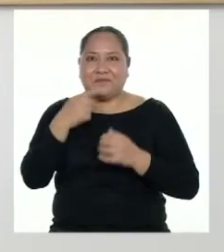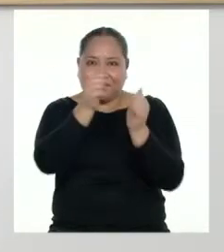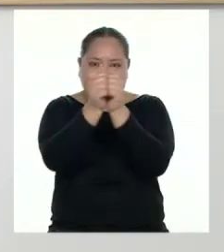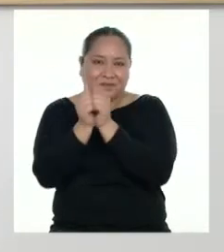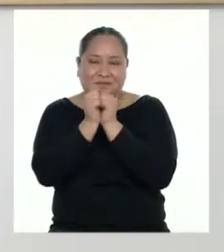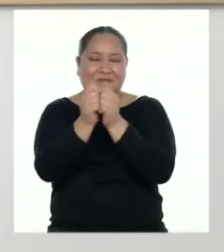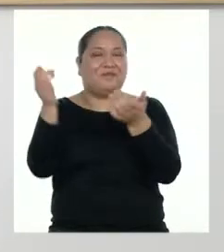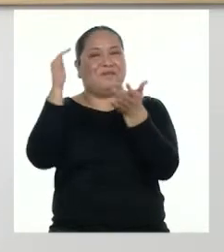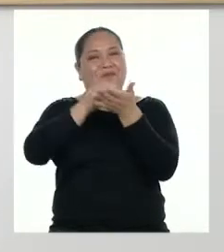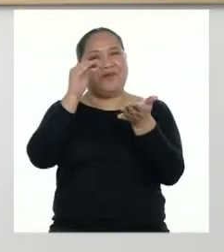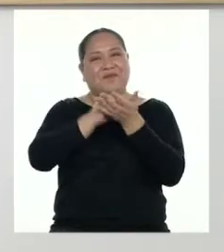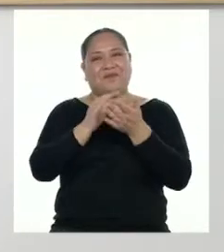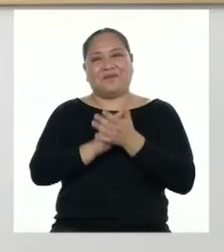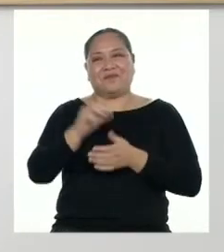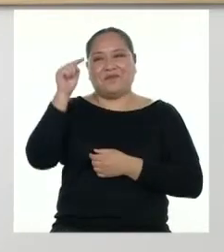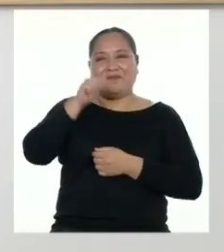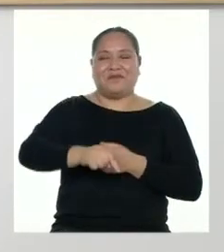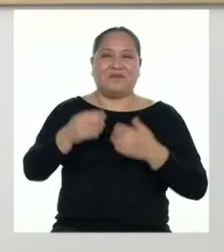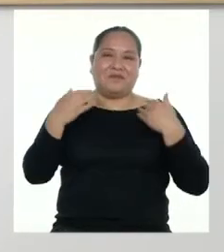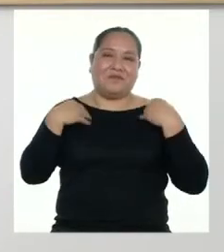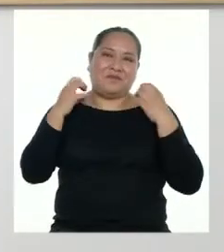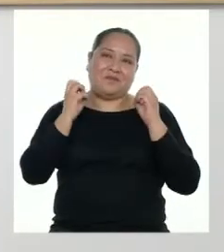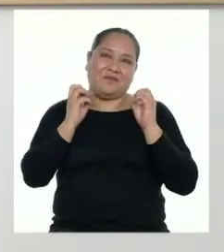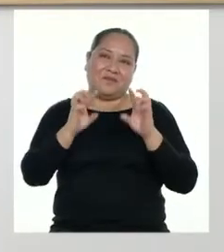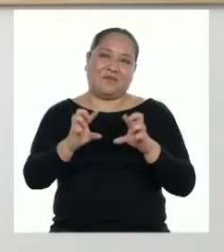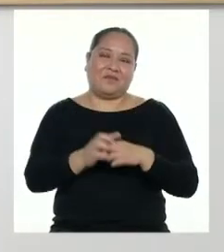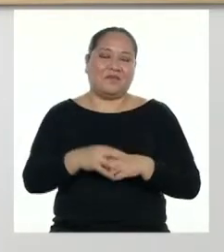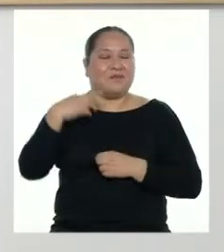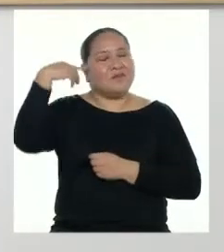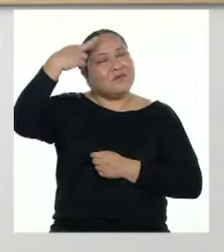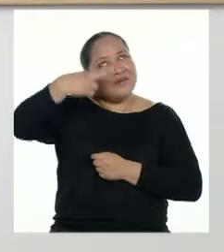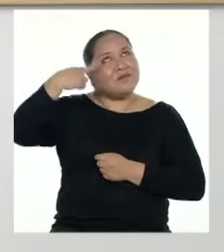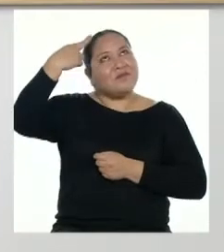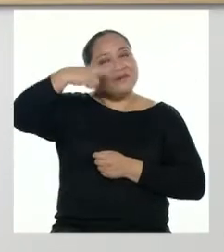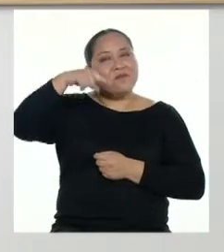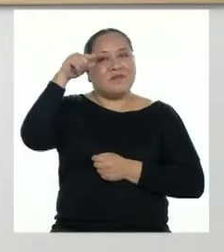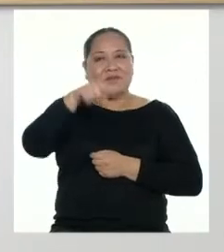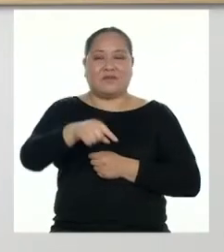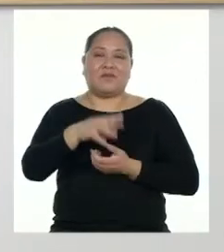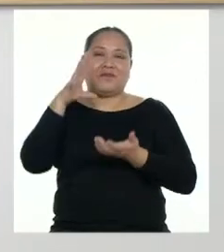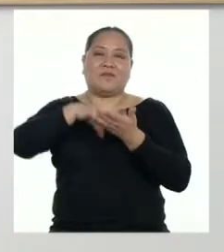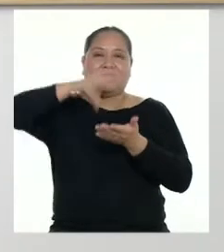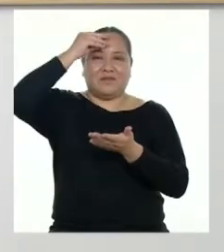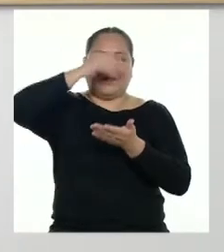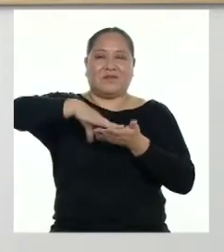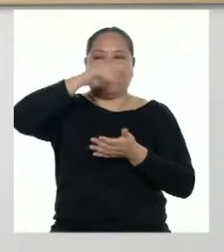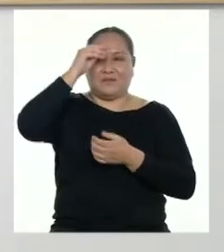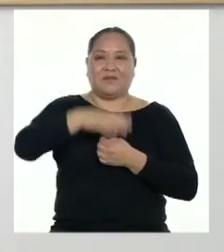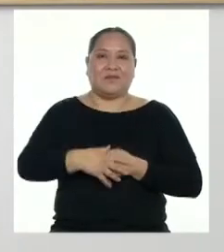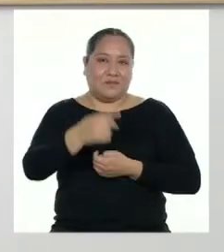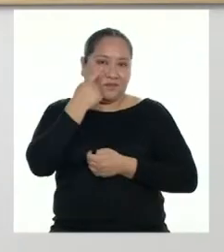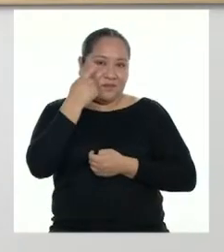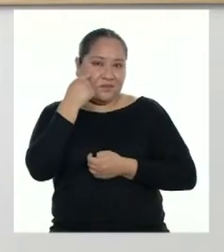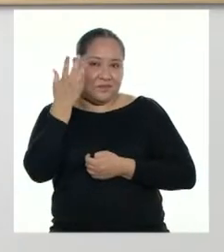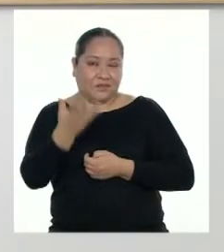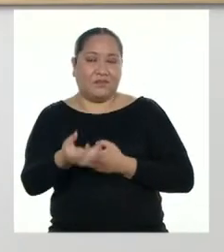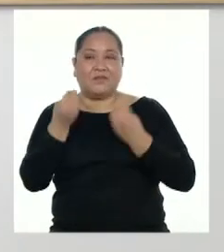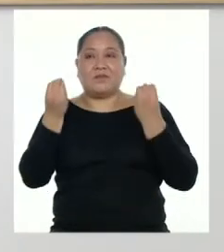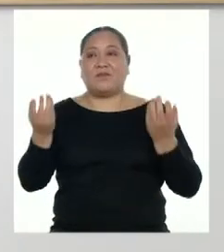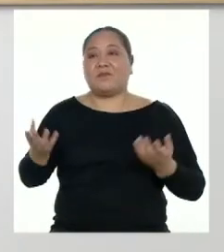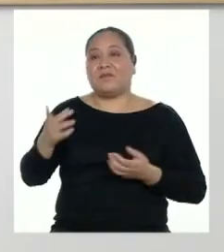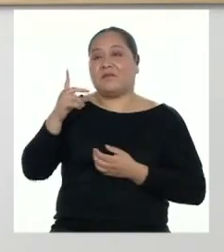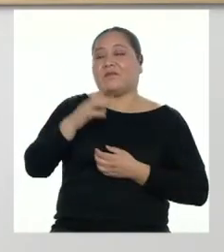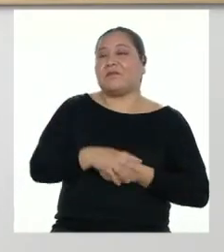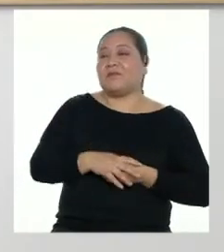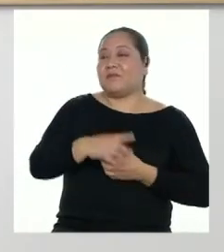juntos nuevamente y tener esta oportunidad de reflexionar sobre sus aprendizajes y conocer cómo las y